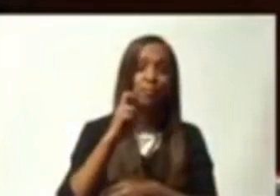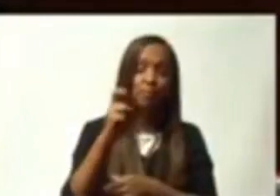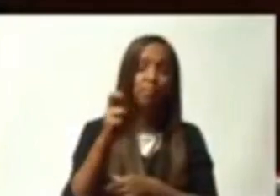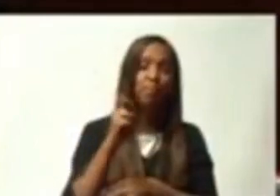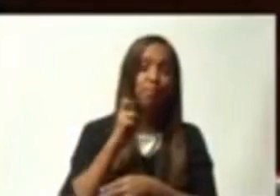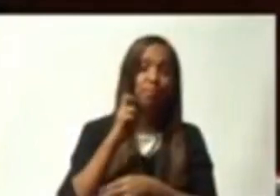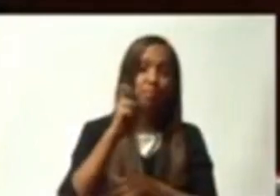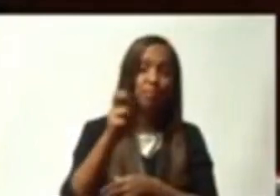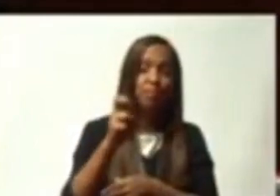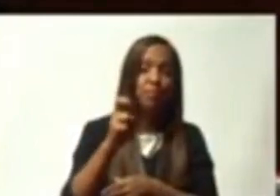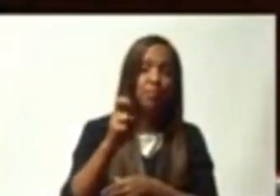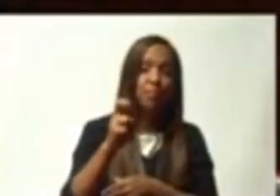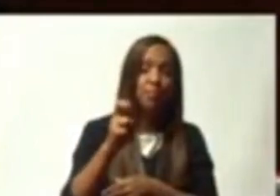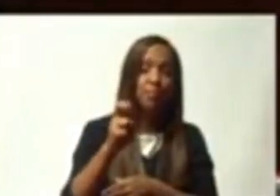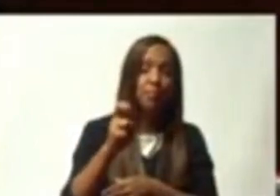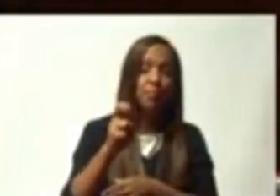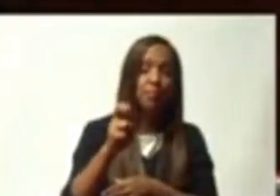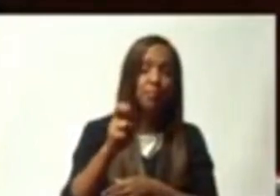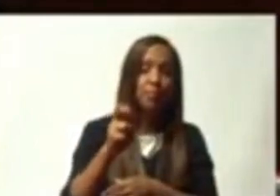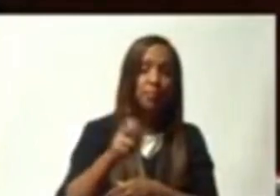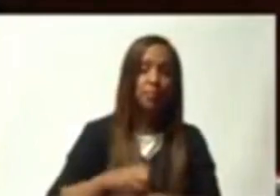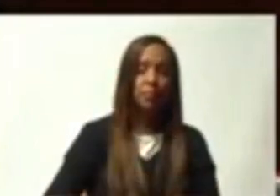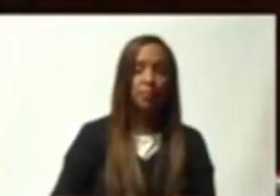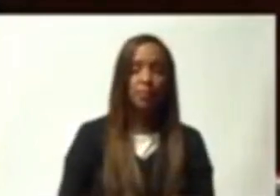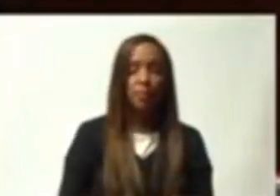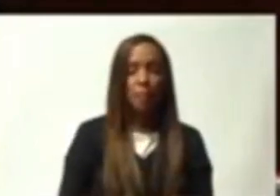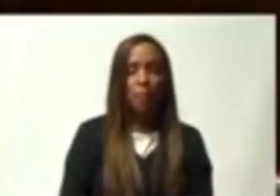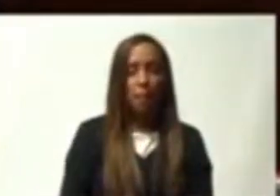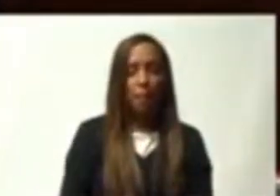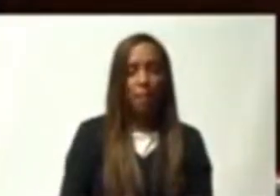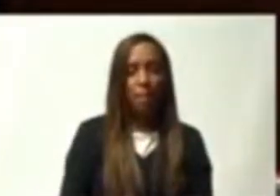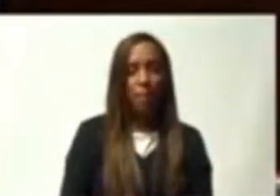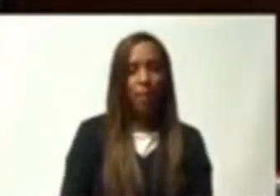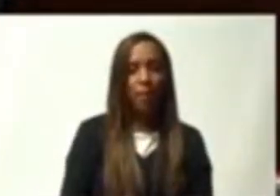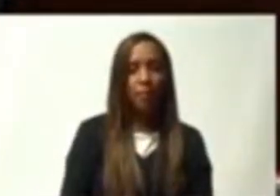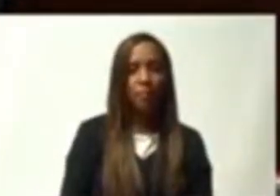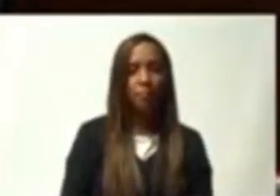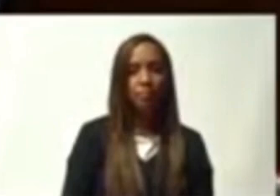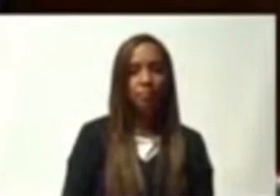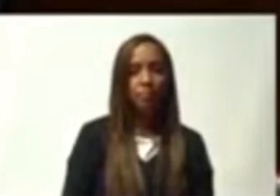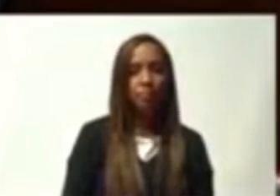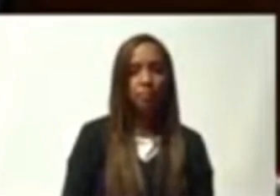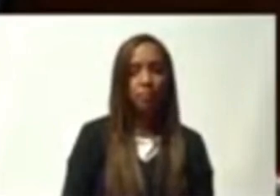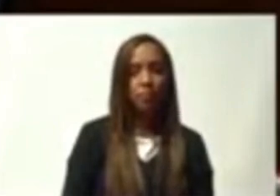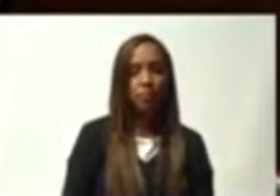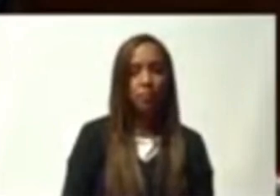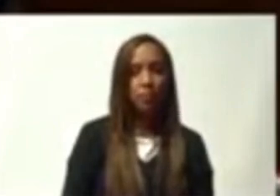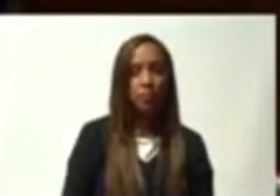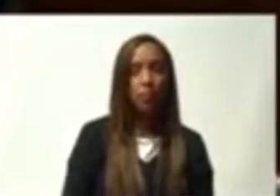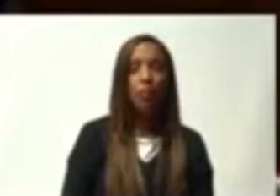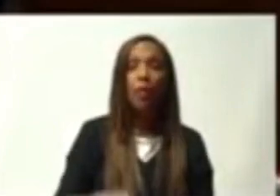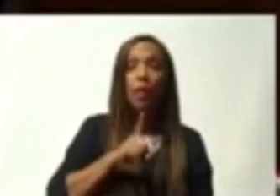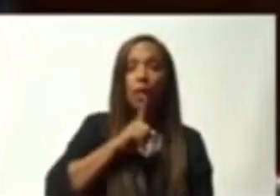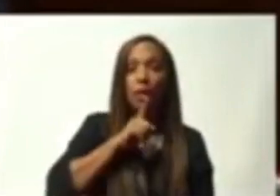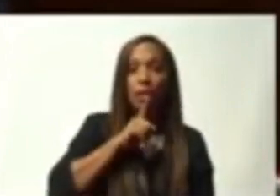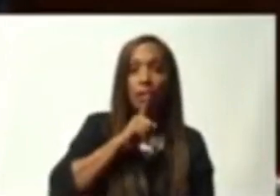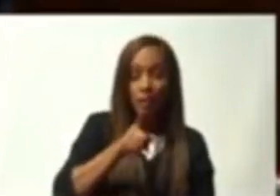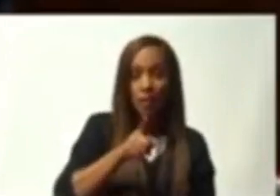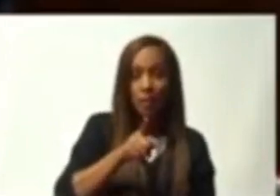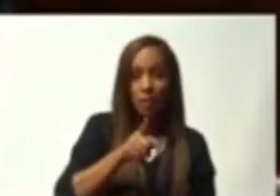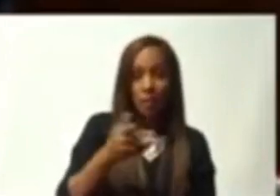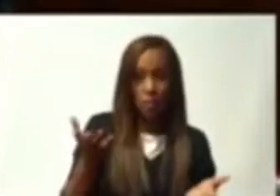hay que decir, y hay que decirlo, nosotros tenemos el transporte más barato en toda